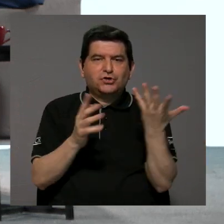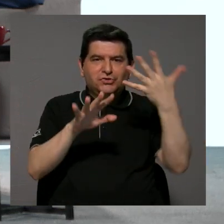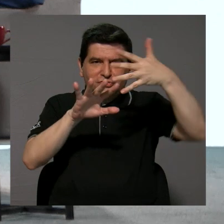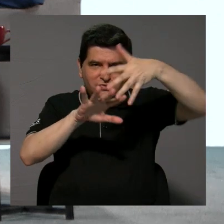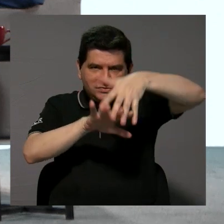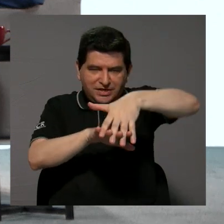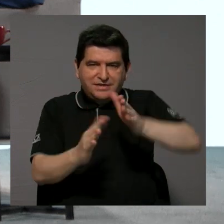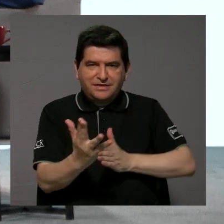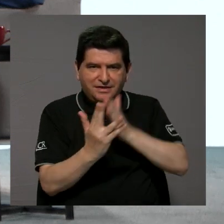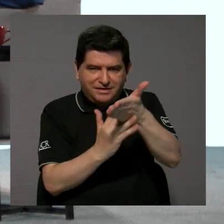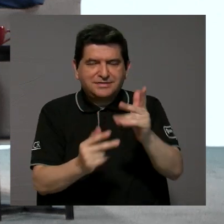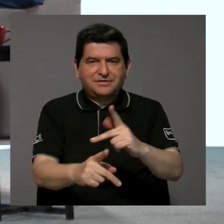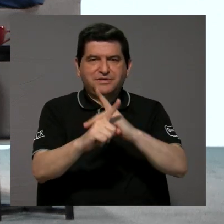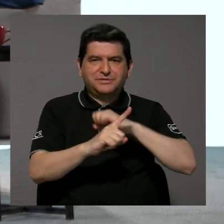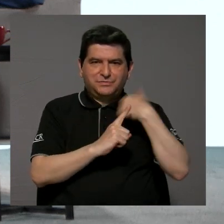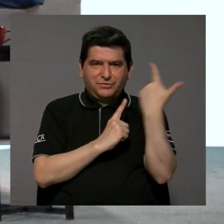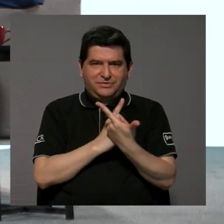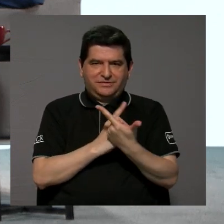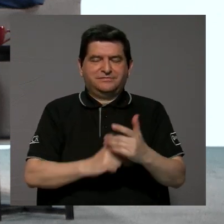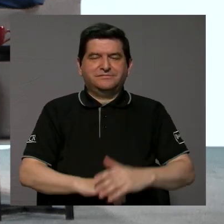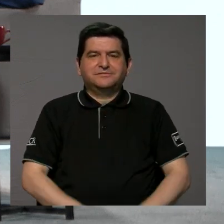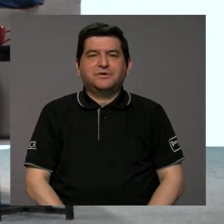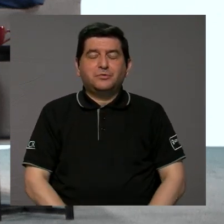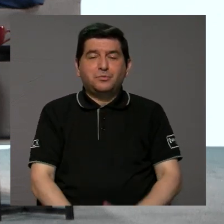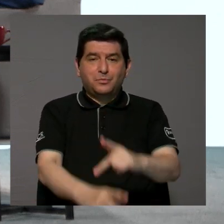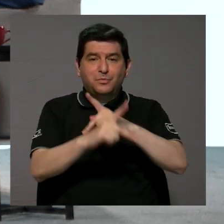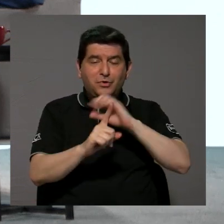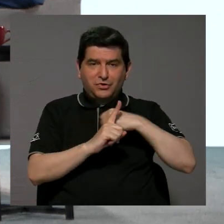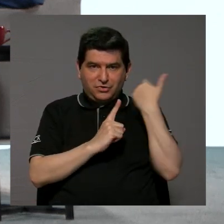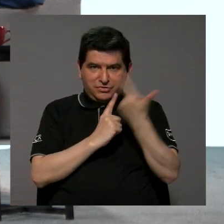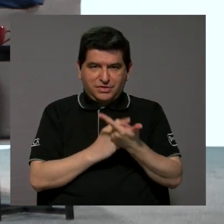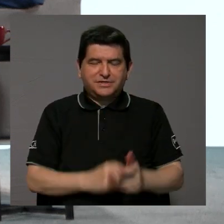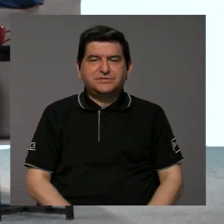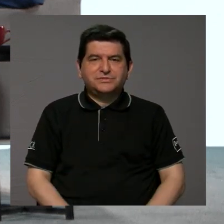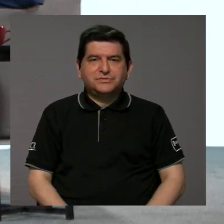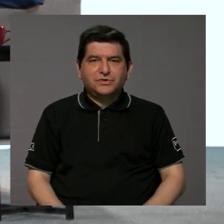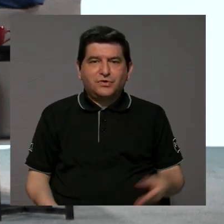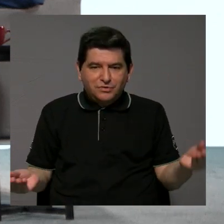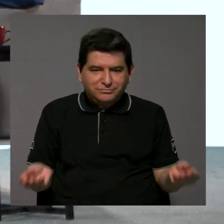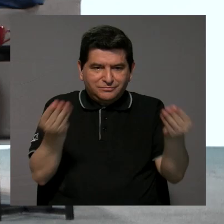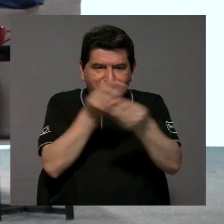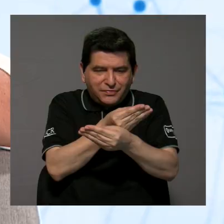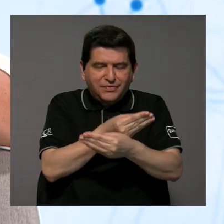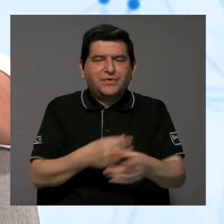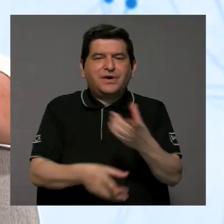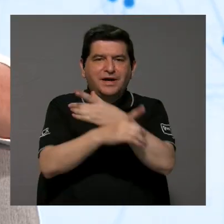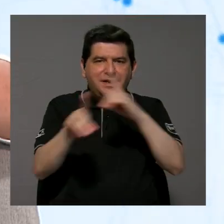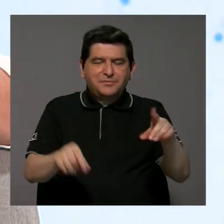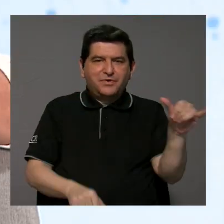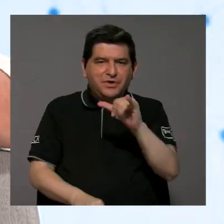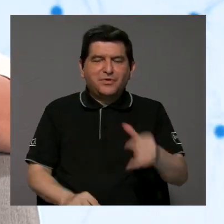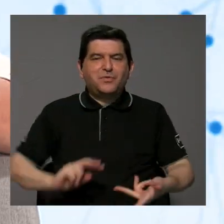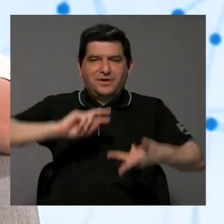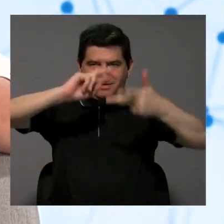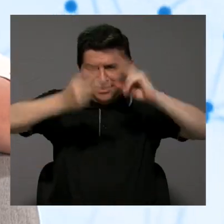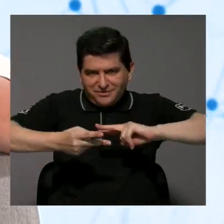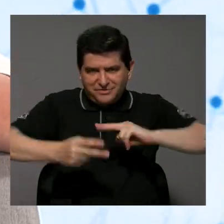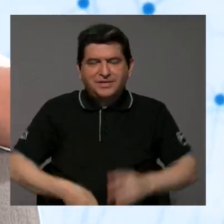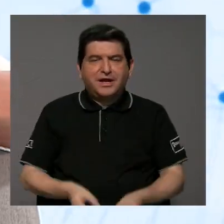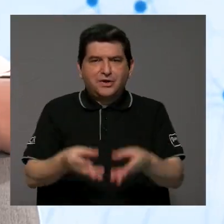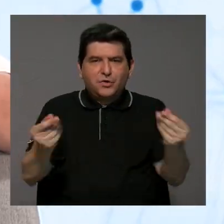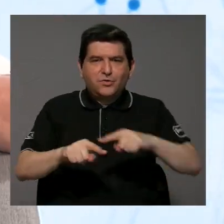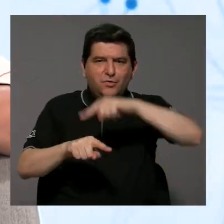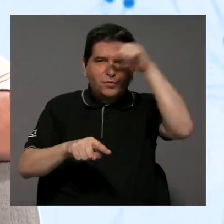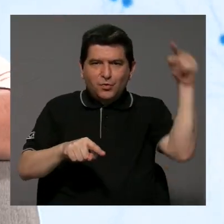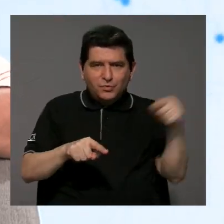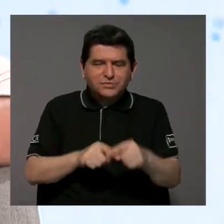sociedades integradas a través de la protección social. Y así la protección social realimenta la democracia. Y la democracia realimenta la protección